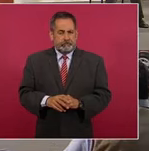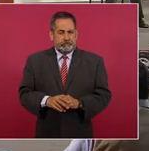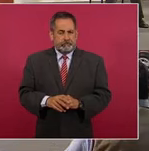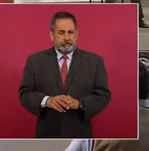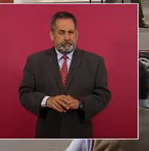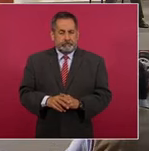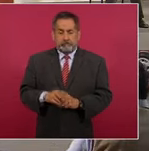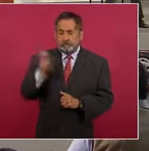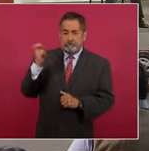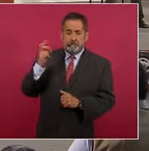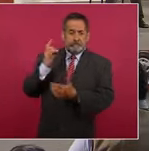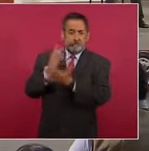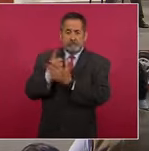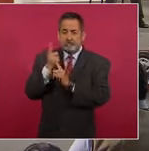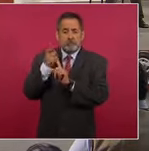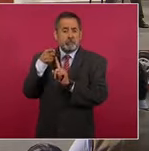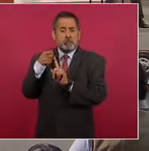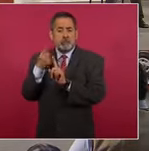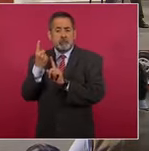Aquí. Nada más.